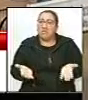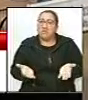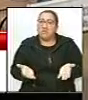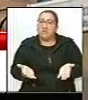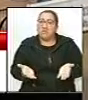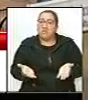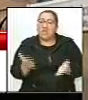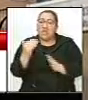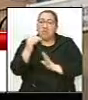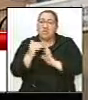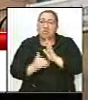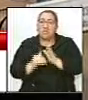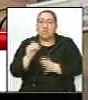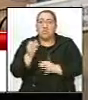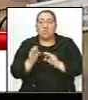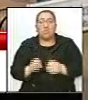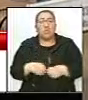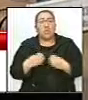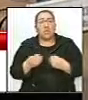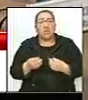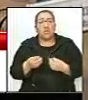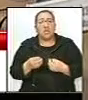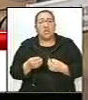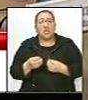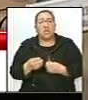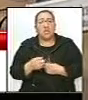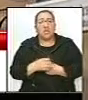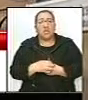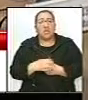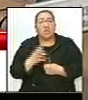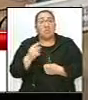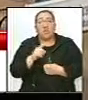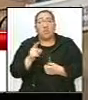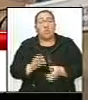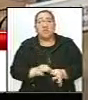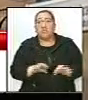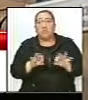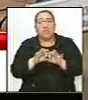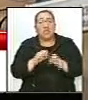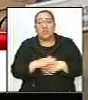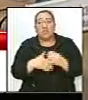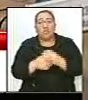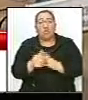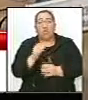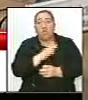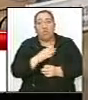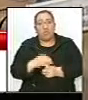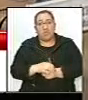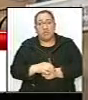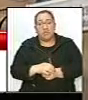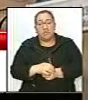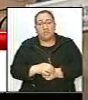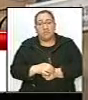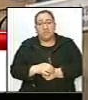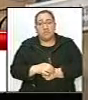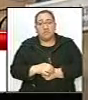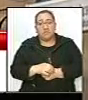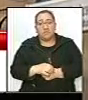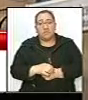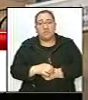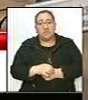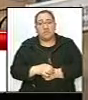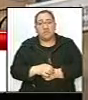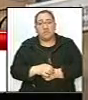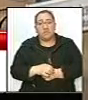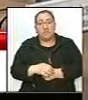Ha disminuido, por supuesto, ¿por qué? Porque no es parte prioritaria de los gobiernos. Y el